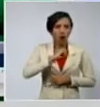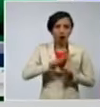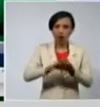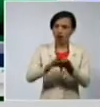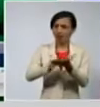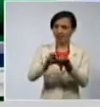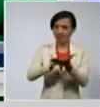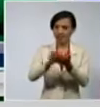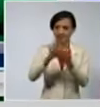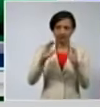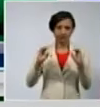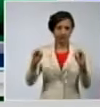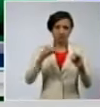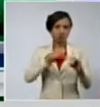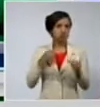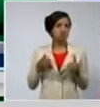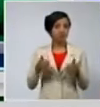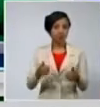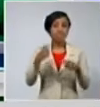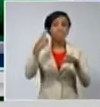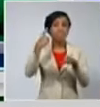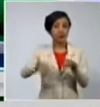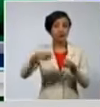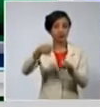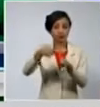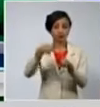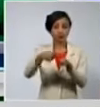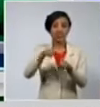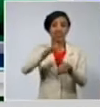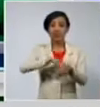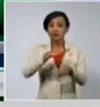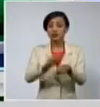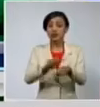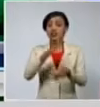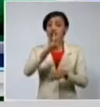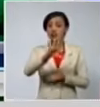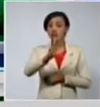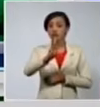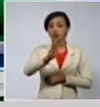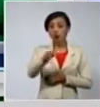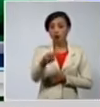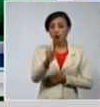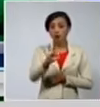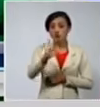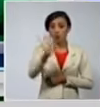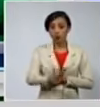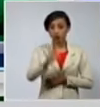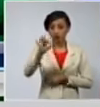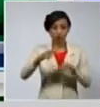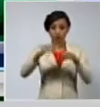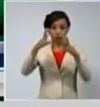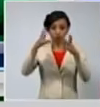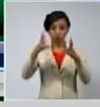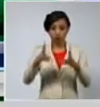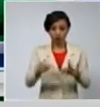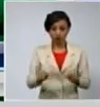el acumulado esto representa el 53,8%. Por ahí ha estado